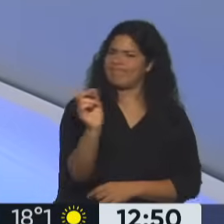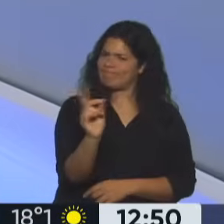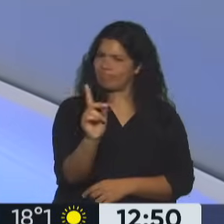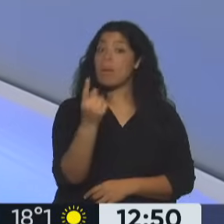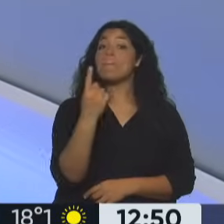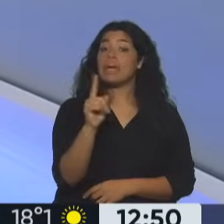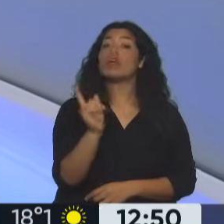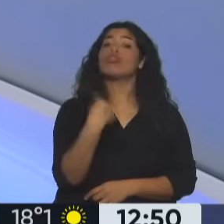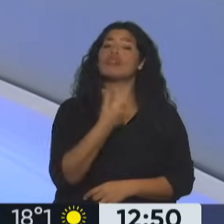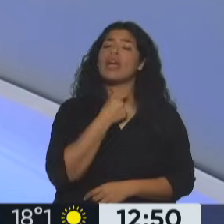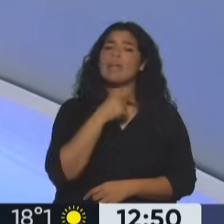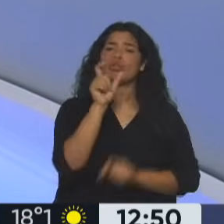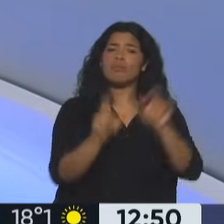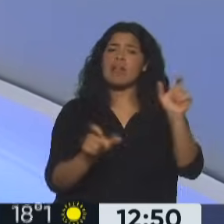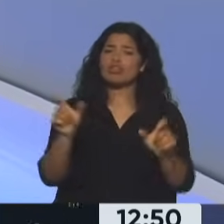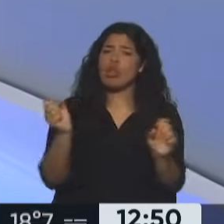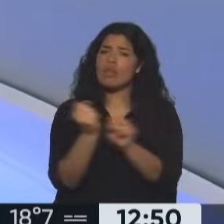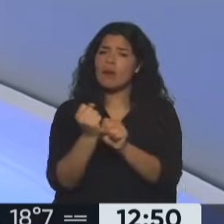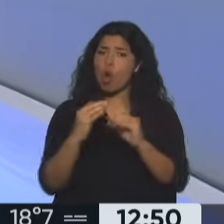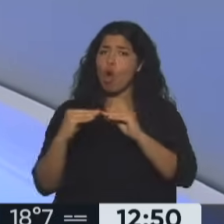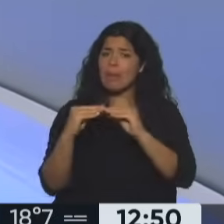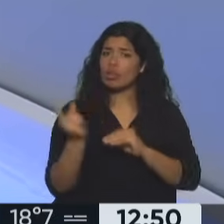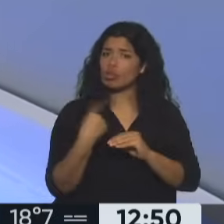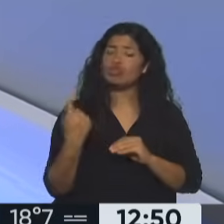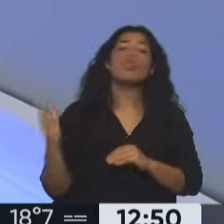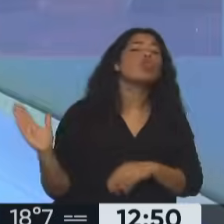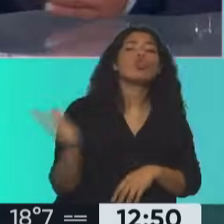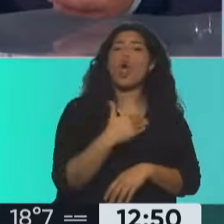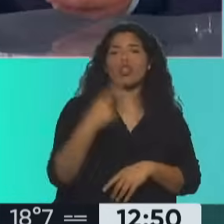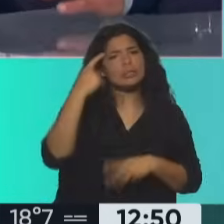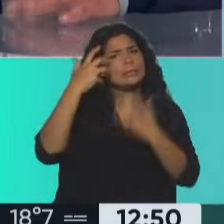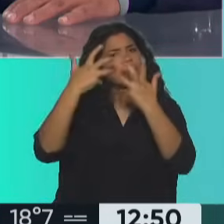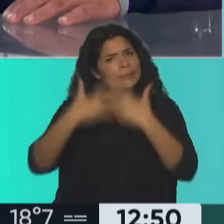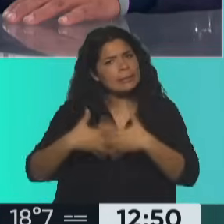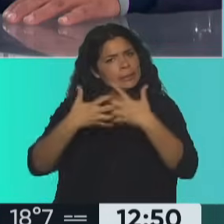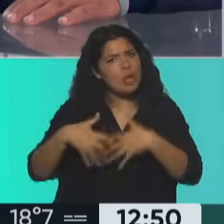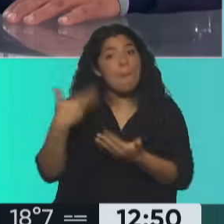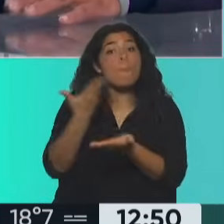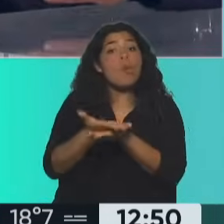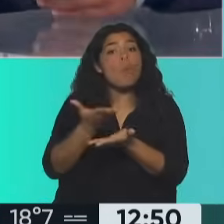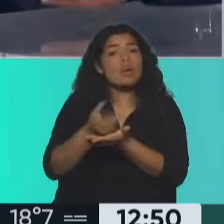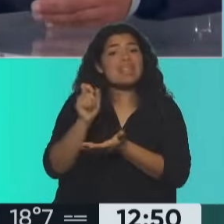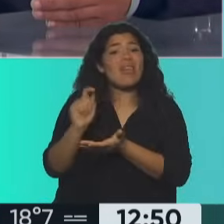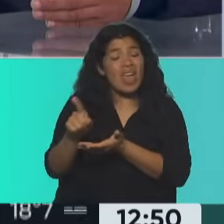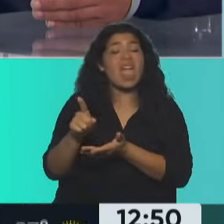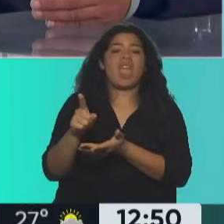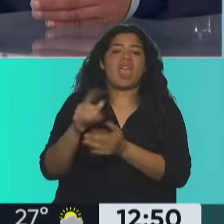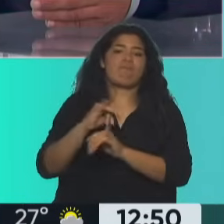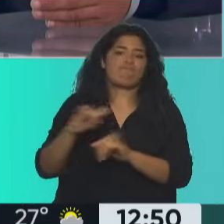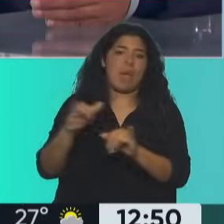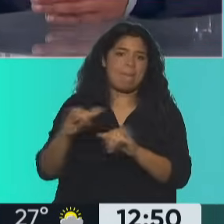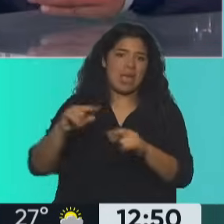vean las propuestas que tiene cada candidato no solamente mi ley sino también los otros y veamos si esas propuestas avanzamos en